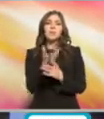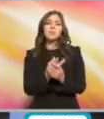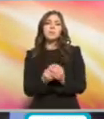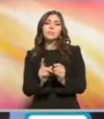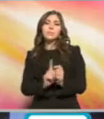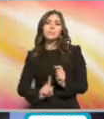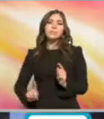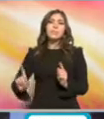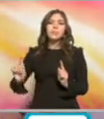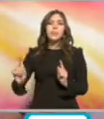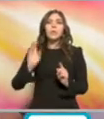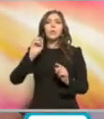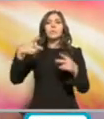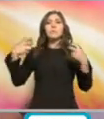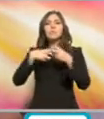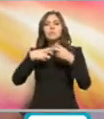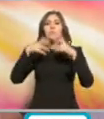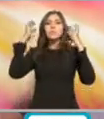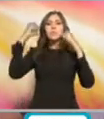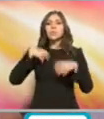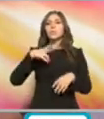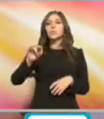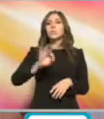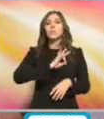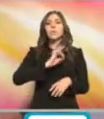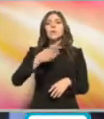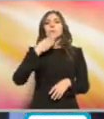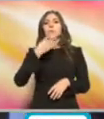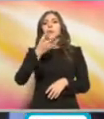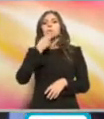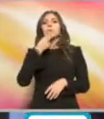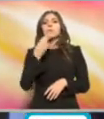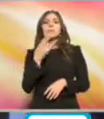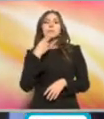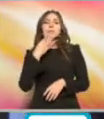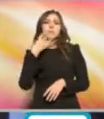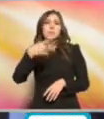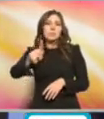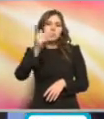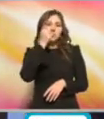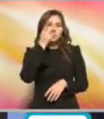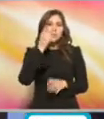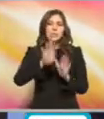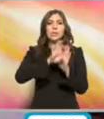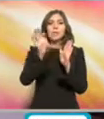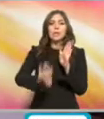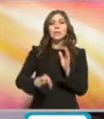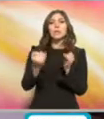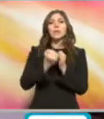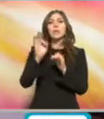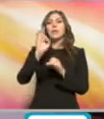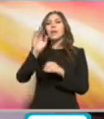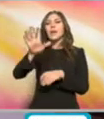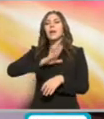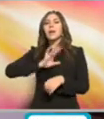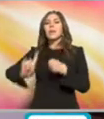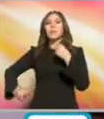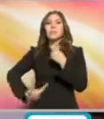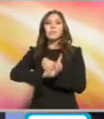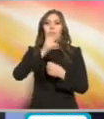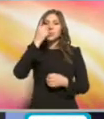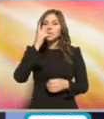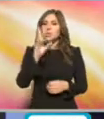efectivamente el estar tan estresado hace que yo no pueda tener una buena erección. Ok. Entonces, cualquier disfunción, cualquier situación que vivas en tu vida